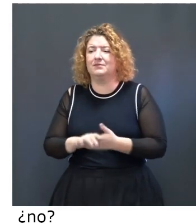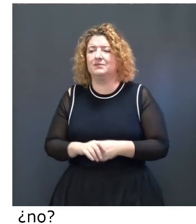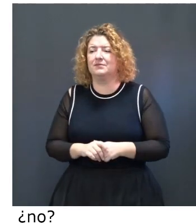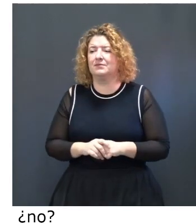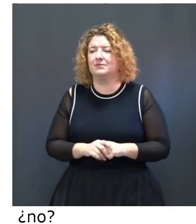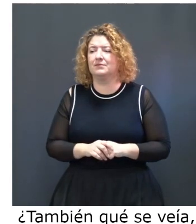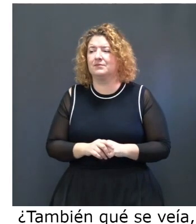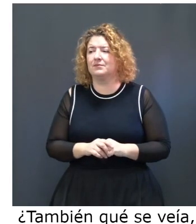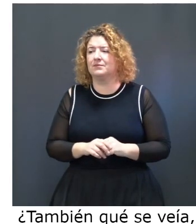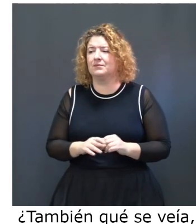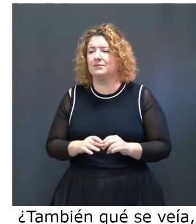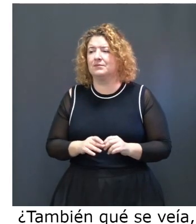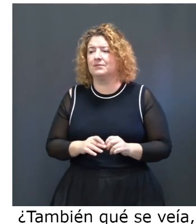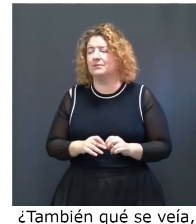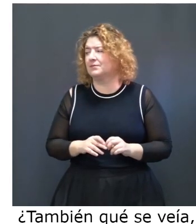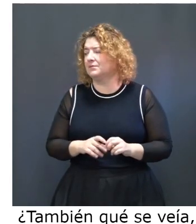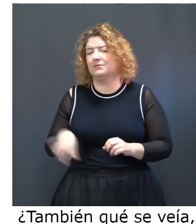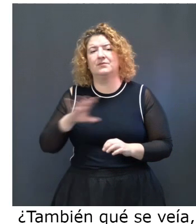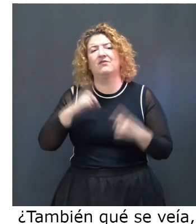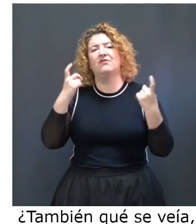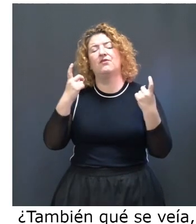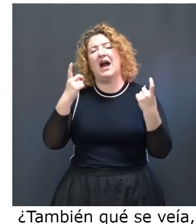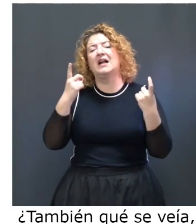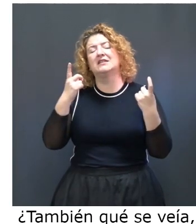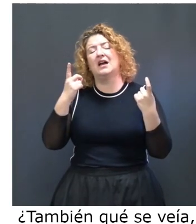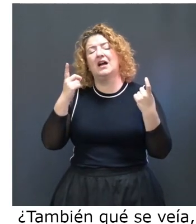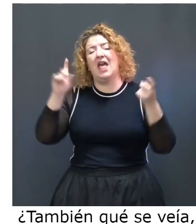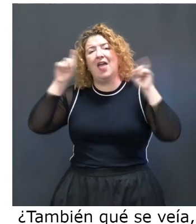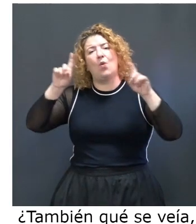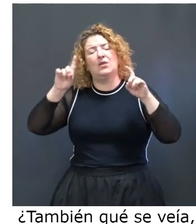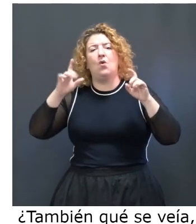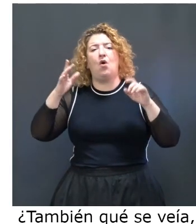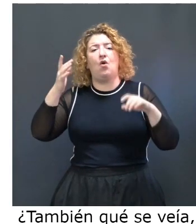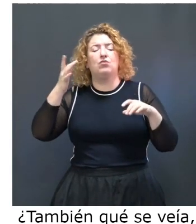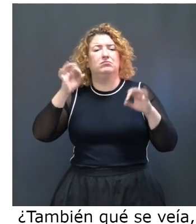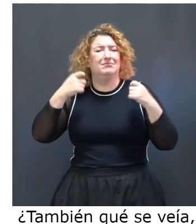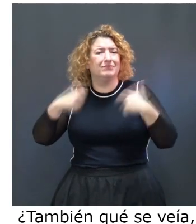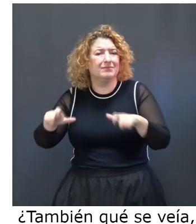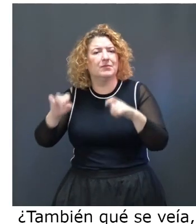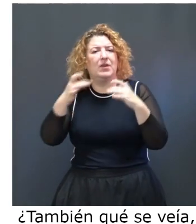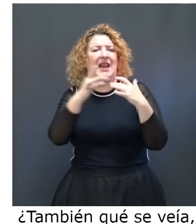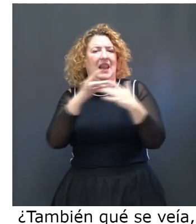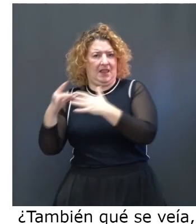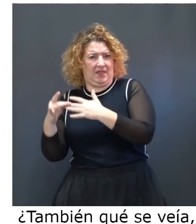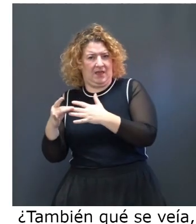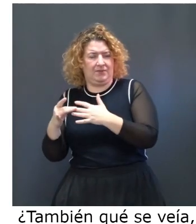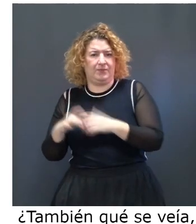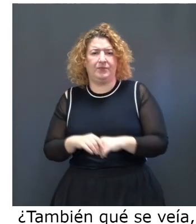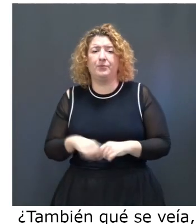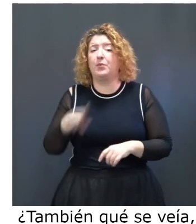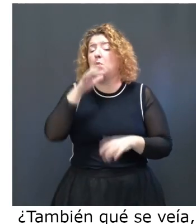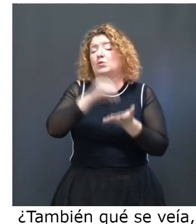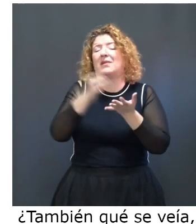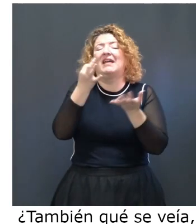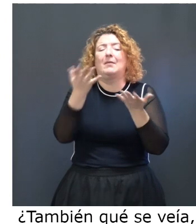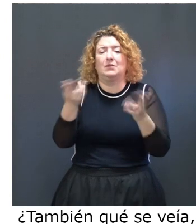mencionado, ¿no? Hace falta un liderazgo educativo, ¿no? Que hablábamos antes, ¿no? Muchas veces la política